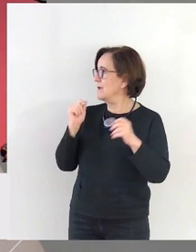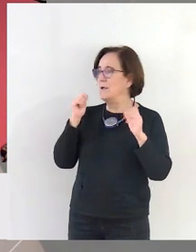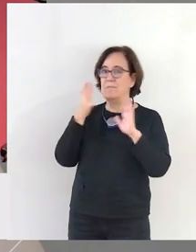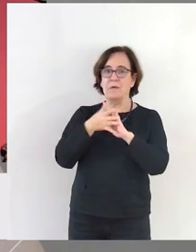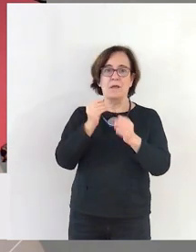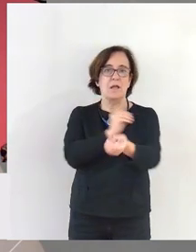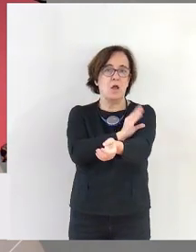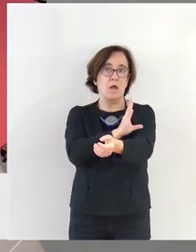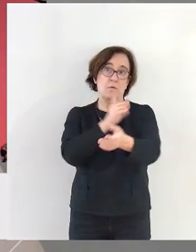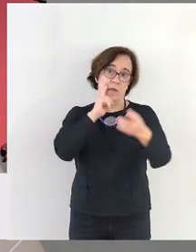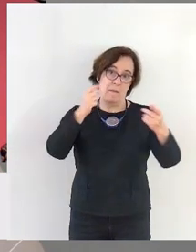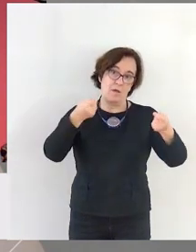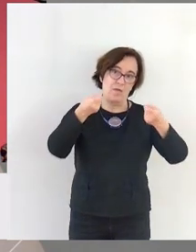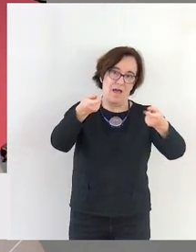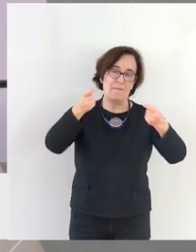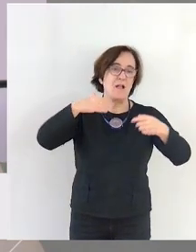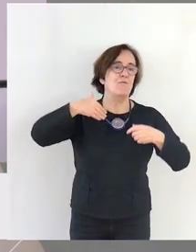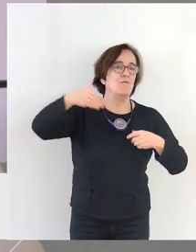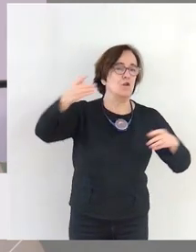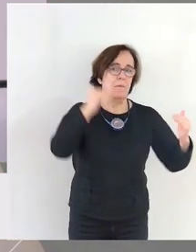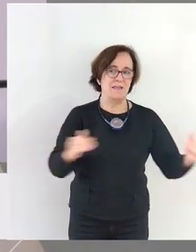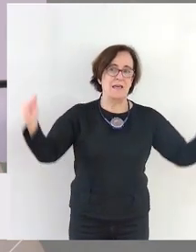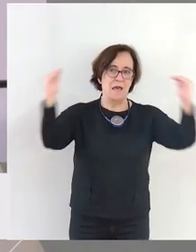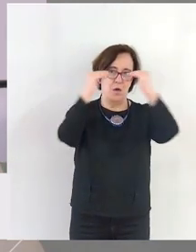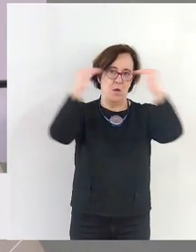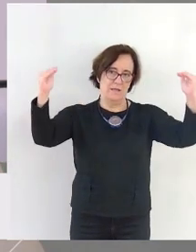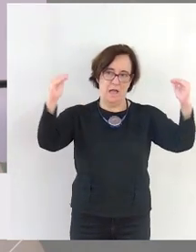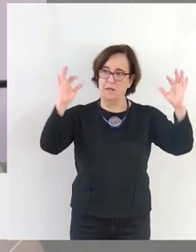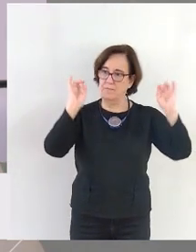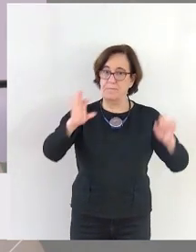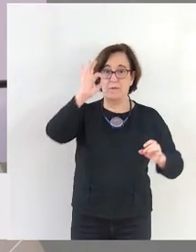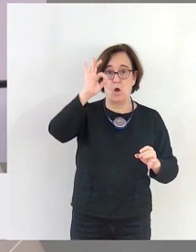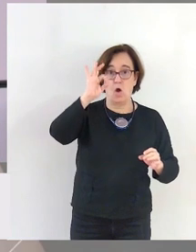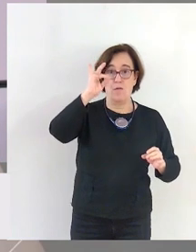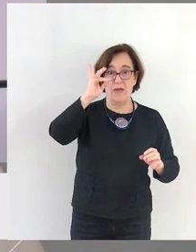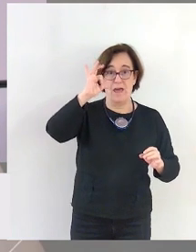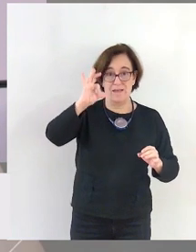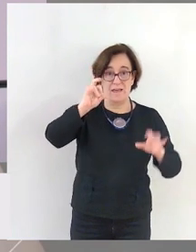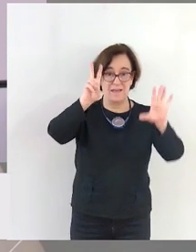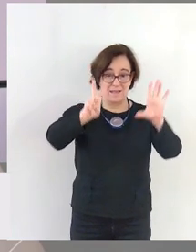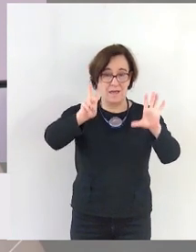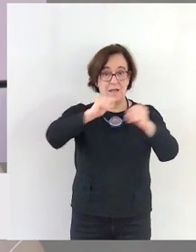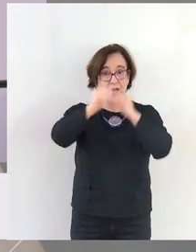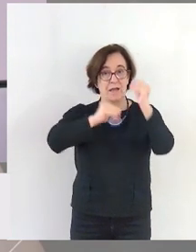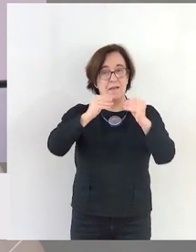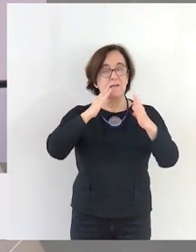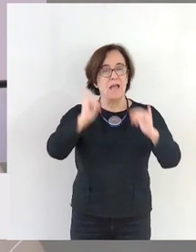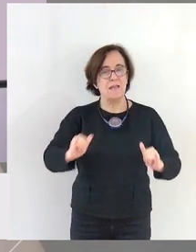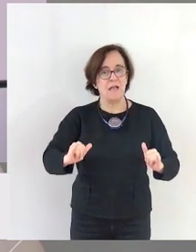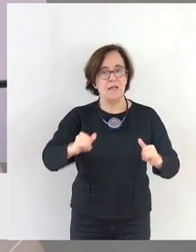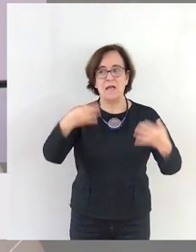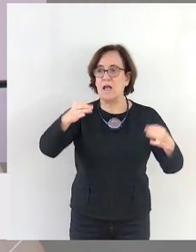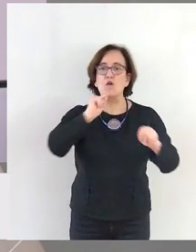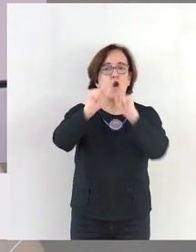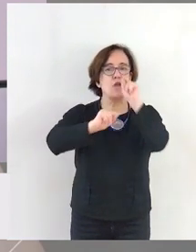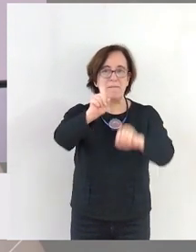empoderamiento energético para un futuro más igualitario el ods 7 es el que persigue la energía asequible y no